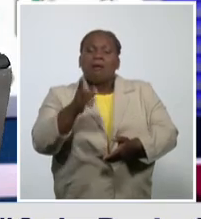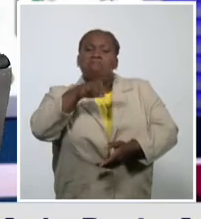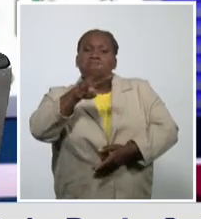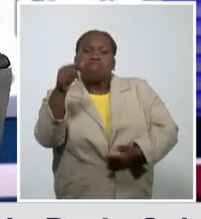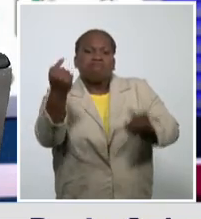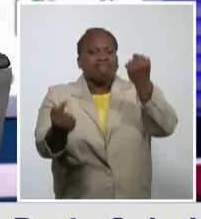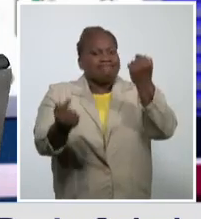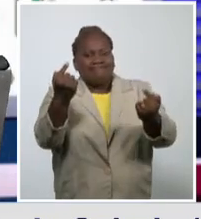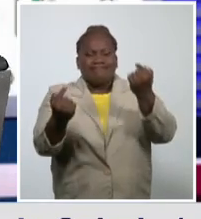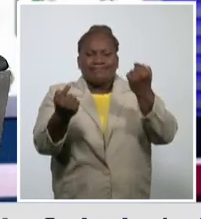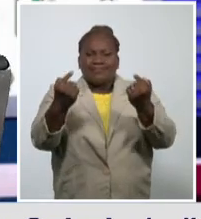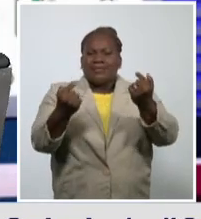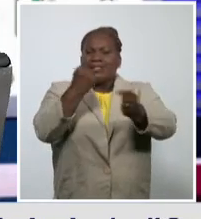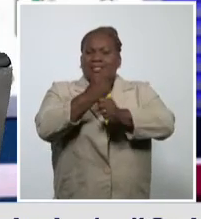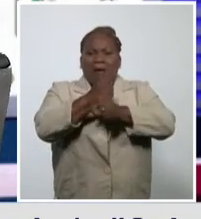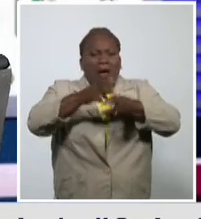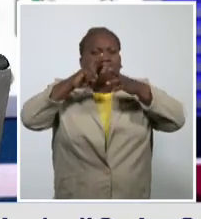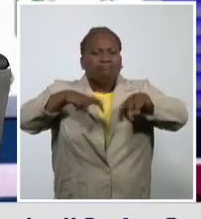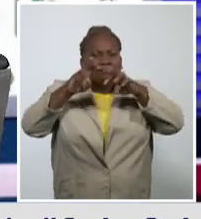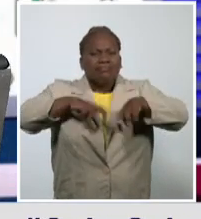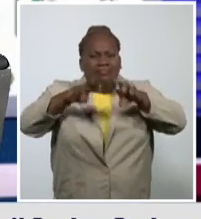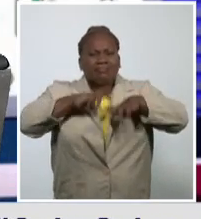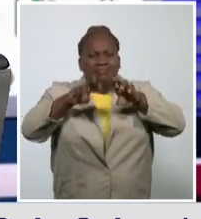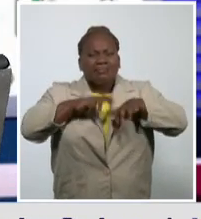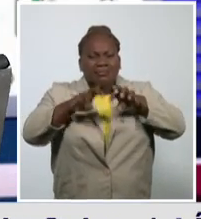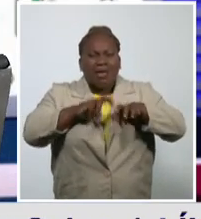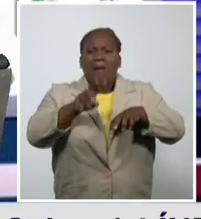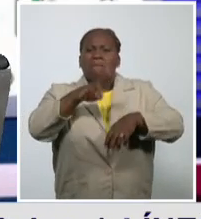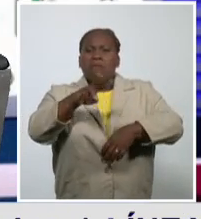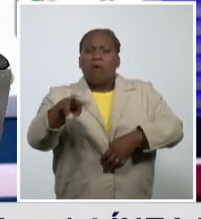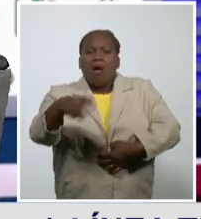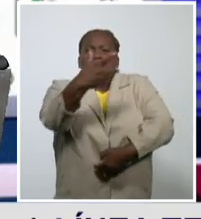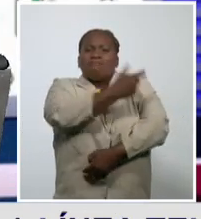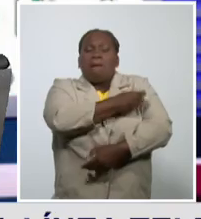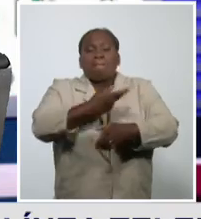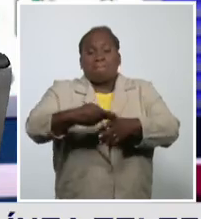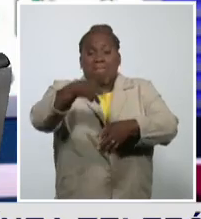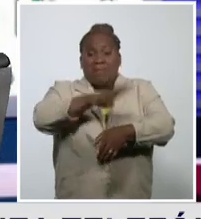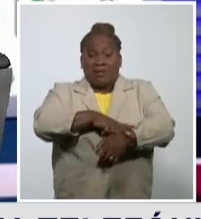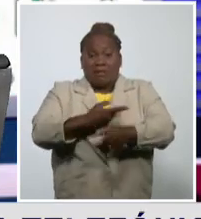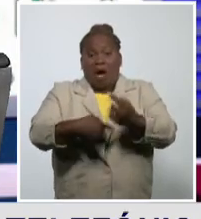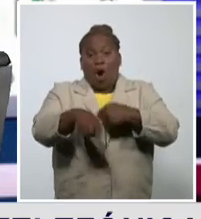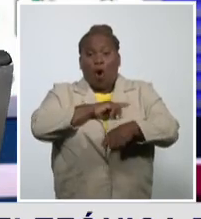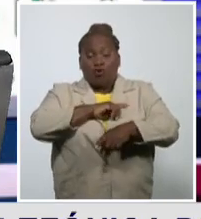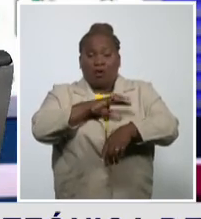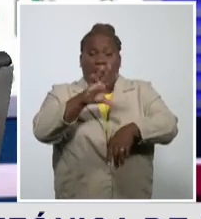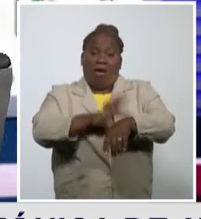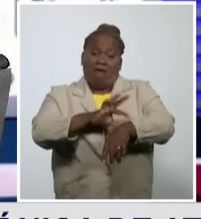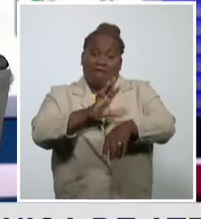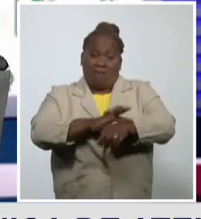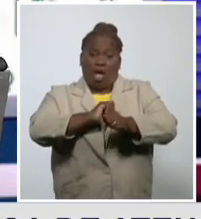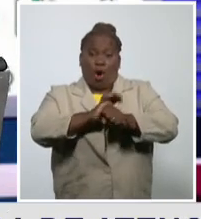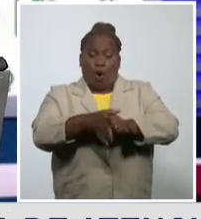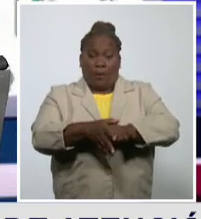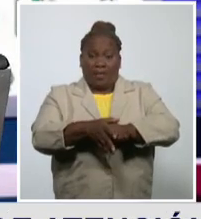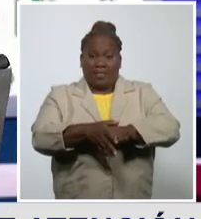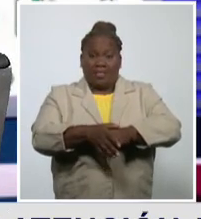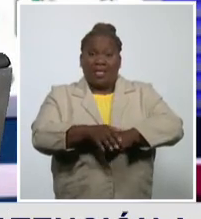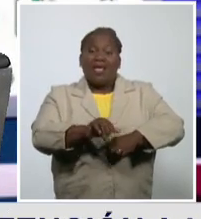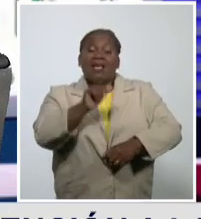que trabajan hoy insistentemente para buscar una vacuna preventiva contra la COVID-19. A propósito, la periodista Diana